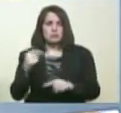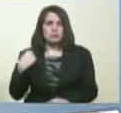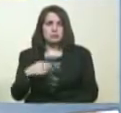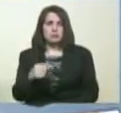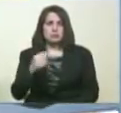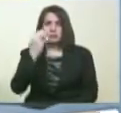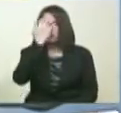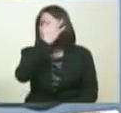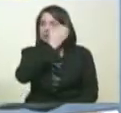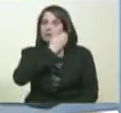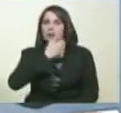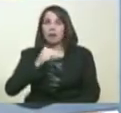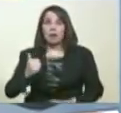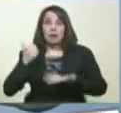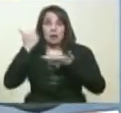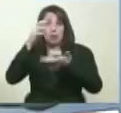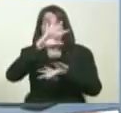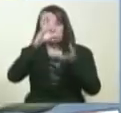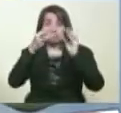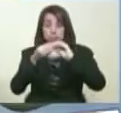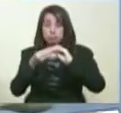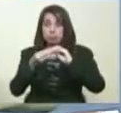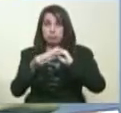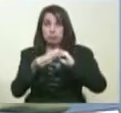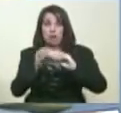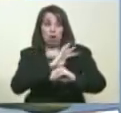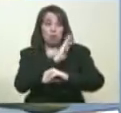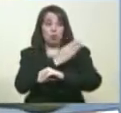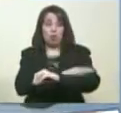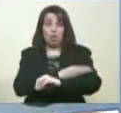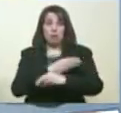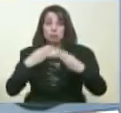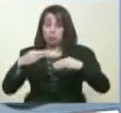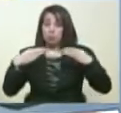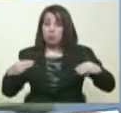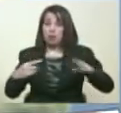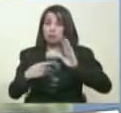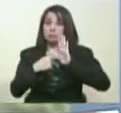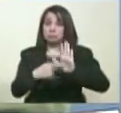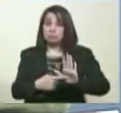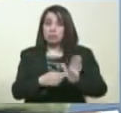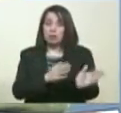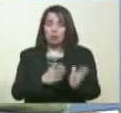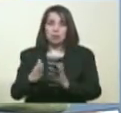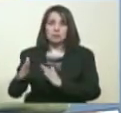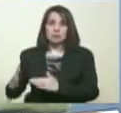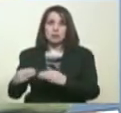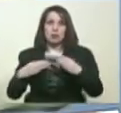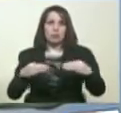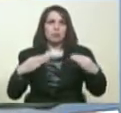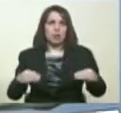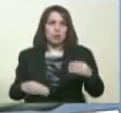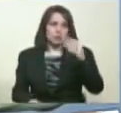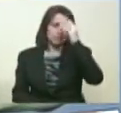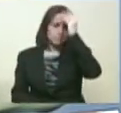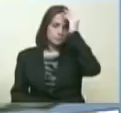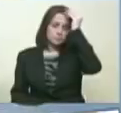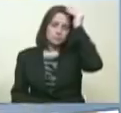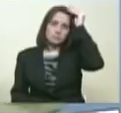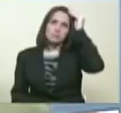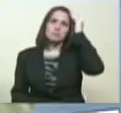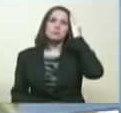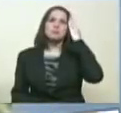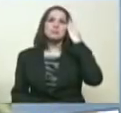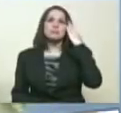el sistema CLAP está sustentado en el poder popular, en la organización popular, que es uno de los